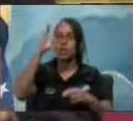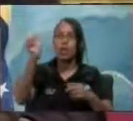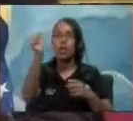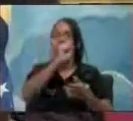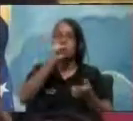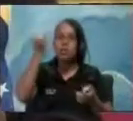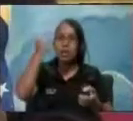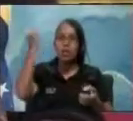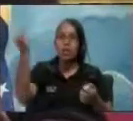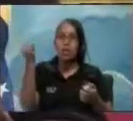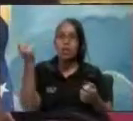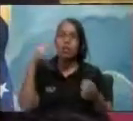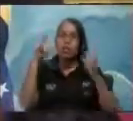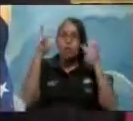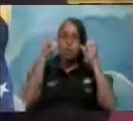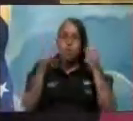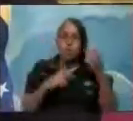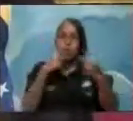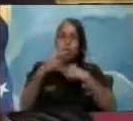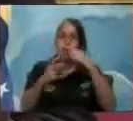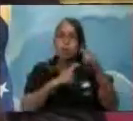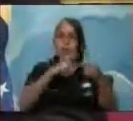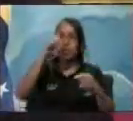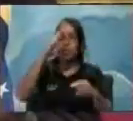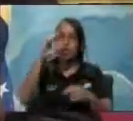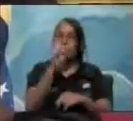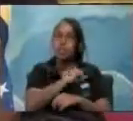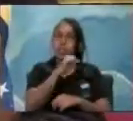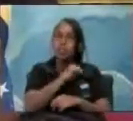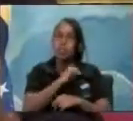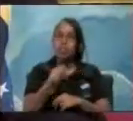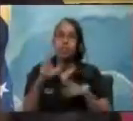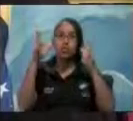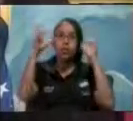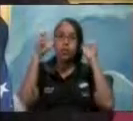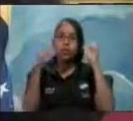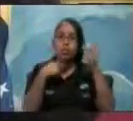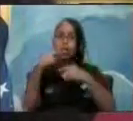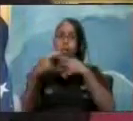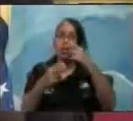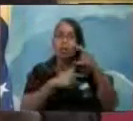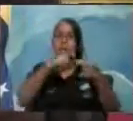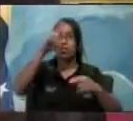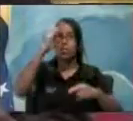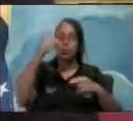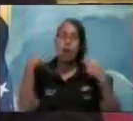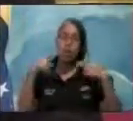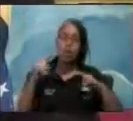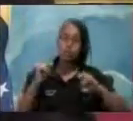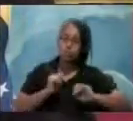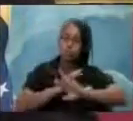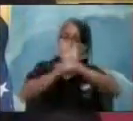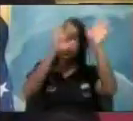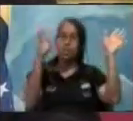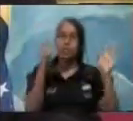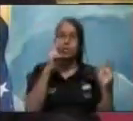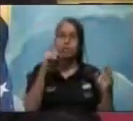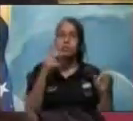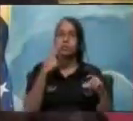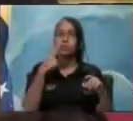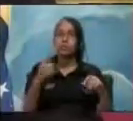sabiduría. Si oímos la voz de Dios, hay temor. Si oímos la voz de Dios, hay milagros. Mire como le dijo